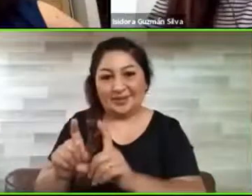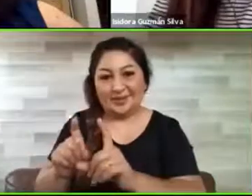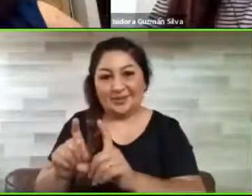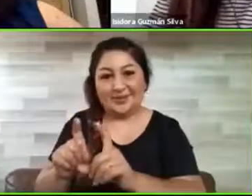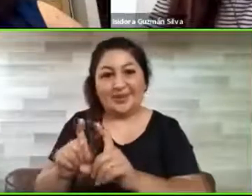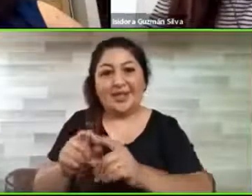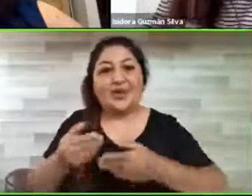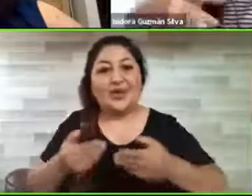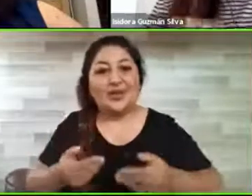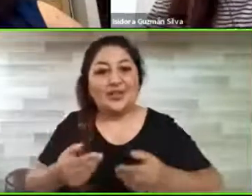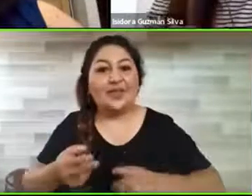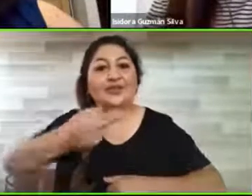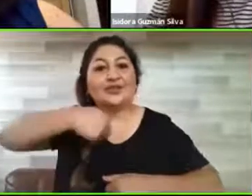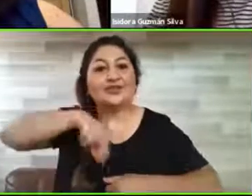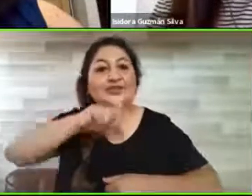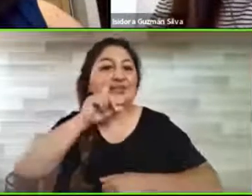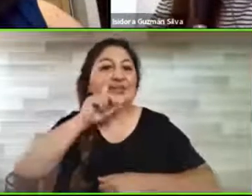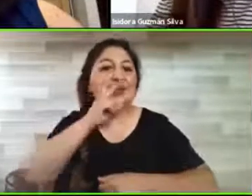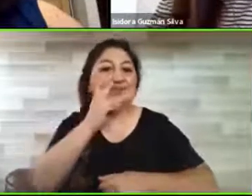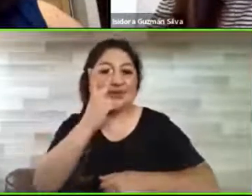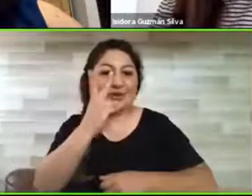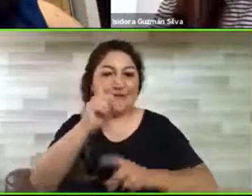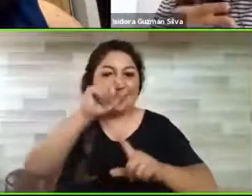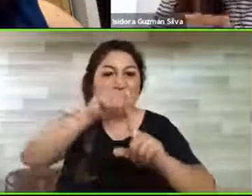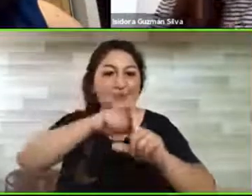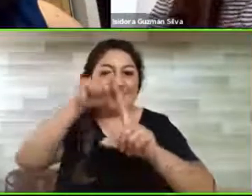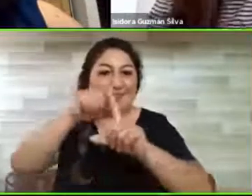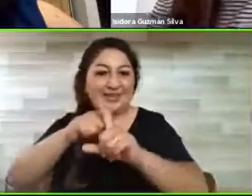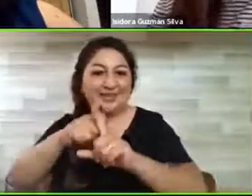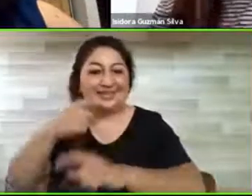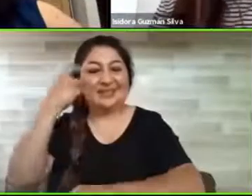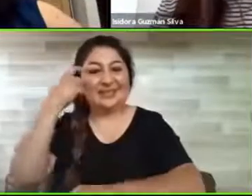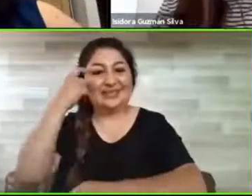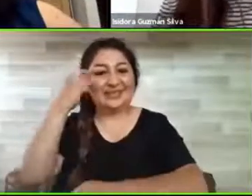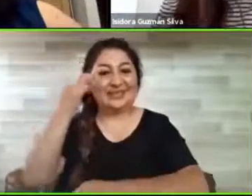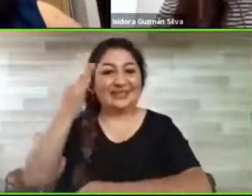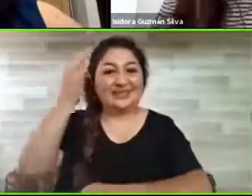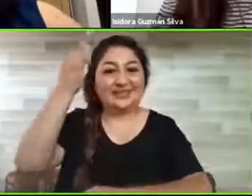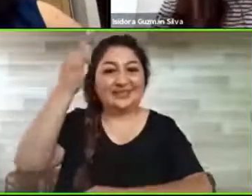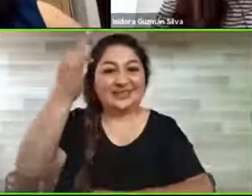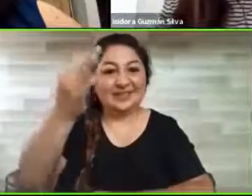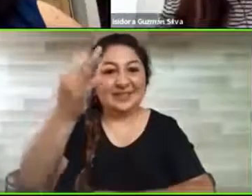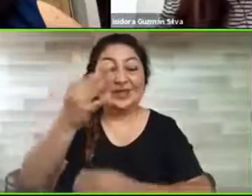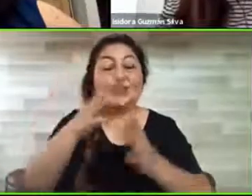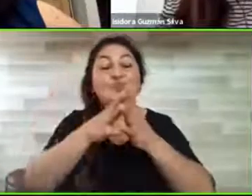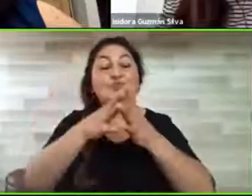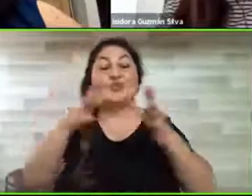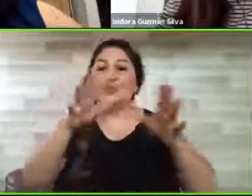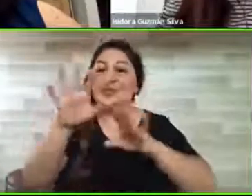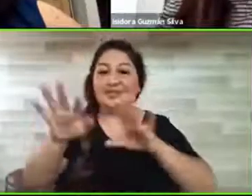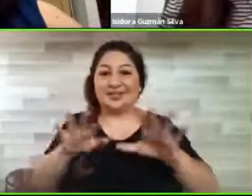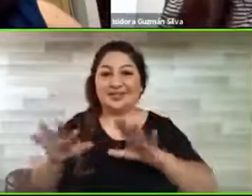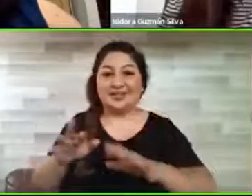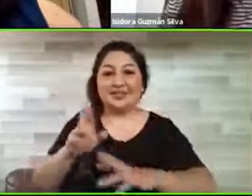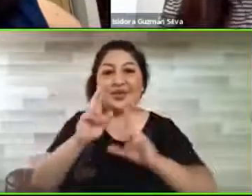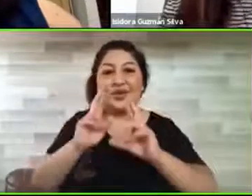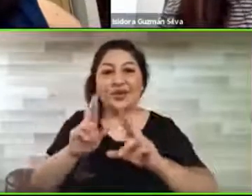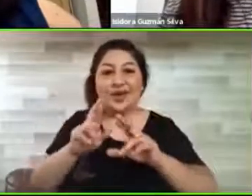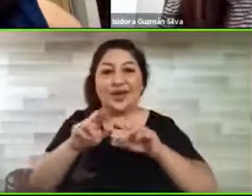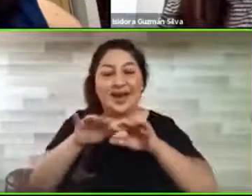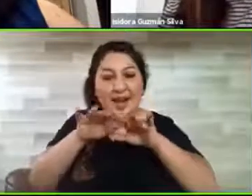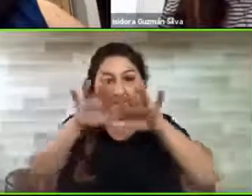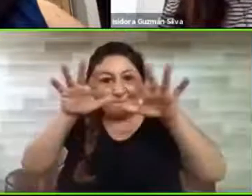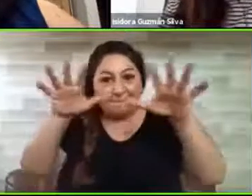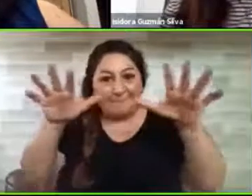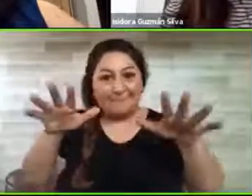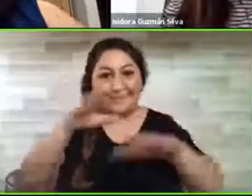recién dos meses entonces pensar en el futuro bueno en muchas cosas ojalá expandir no va a todo chile